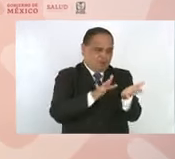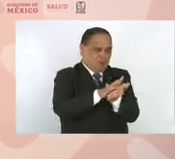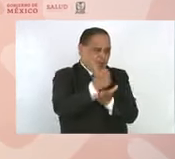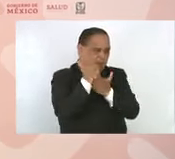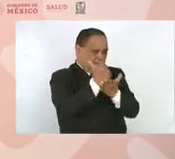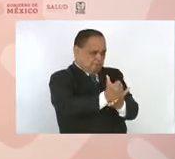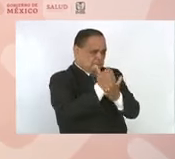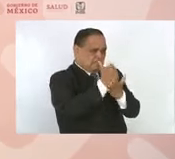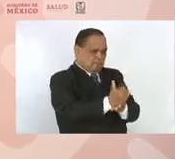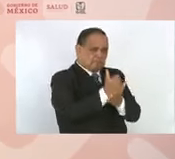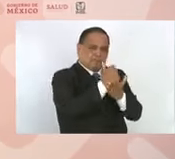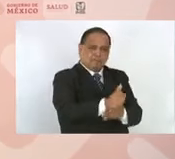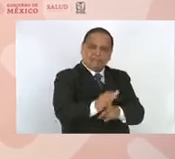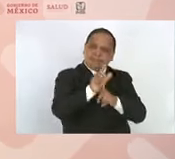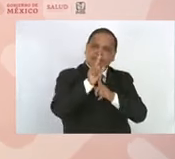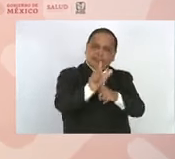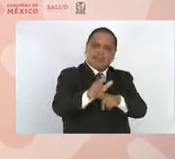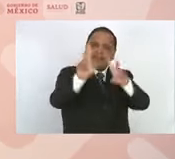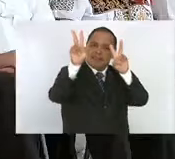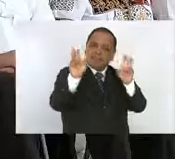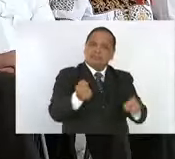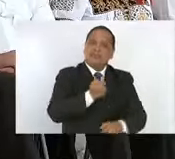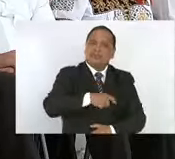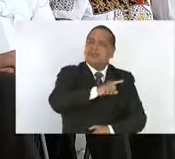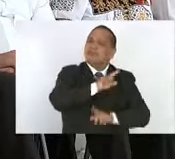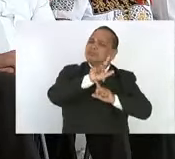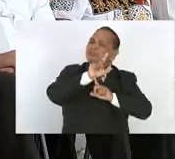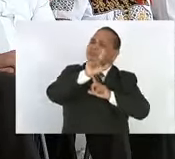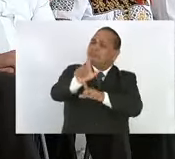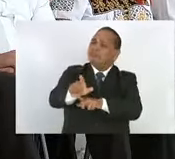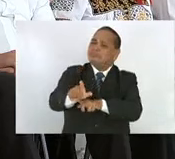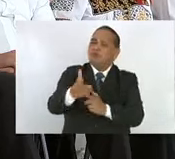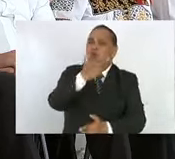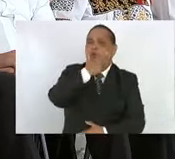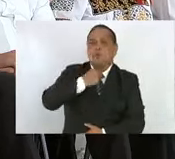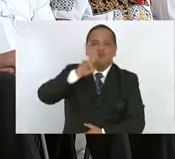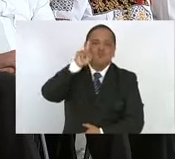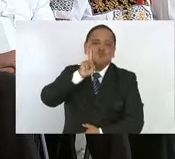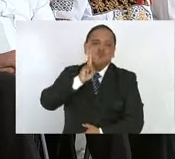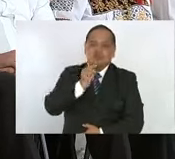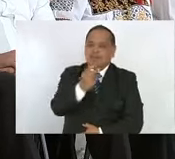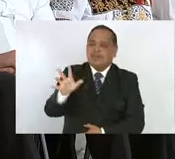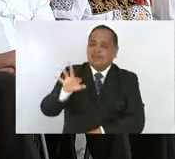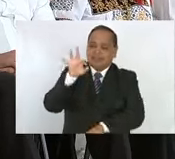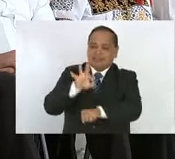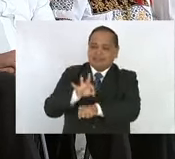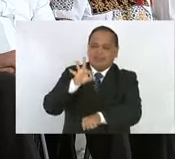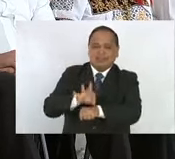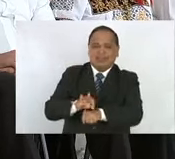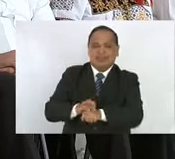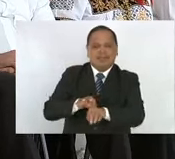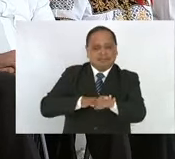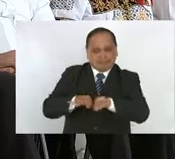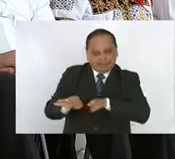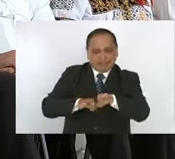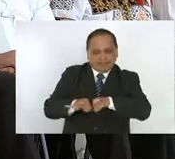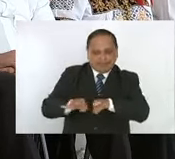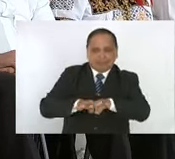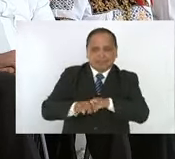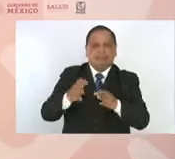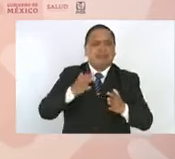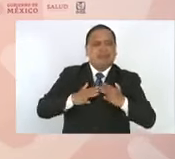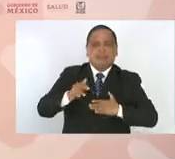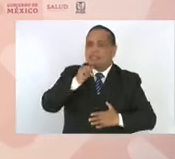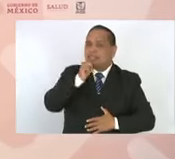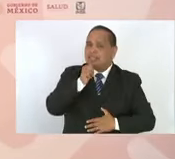ámbitos asociados al sector de la salud. Nuestros colaboradores trabajarán sin descanso en cada rincón donde sean